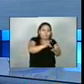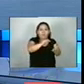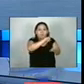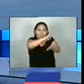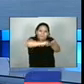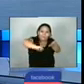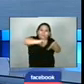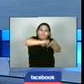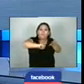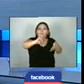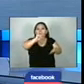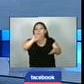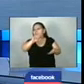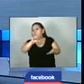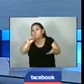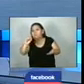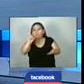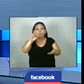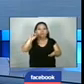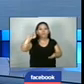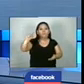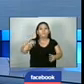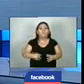retenciones tributarias.